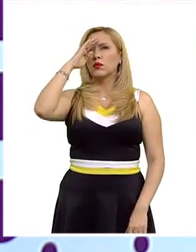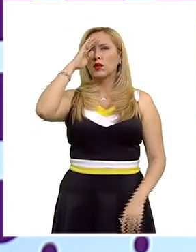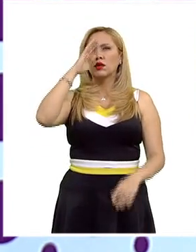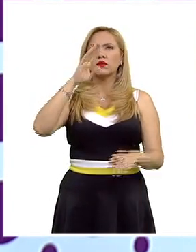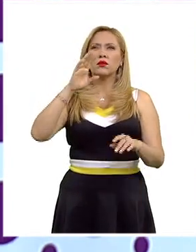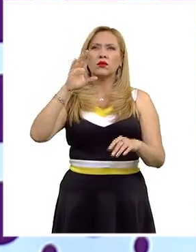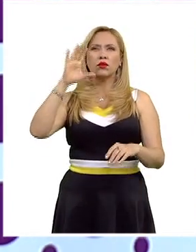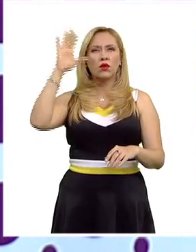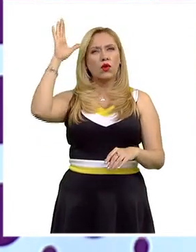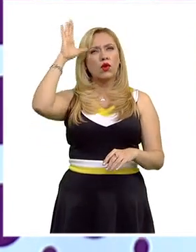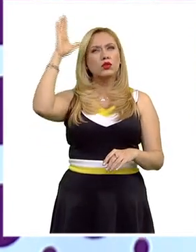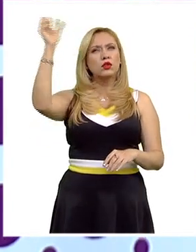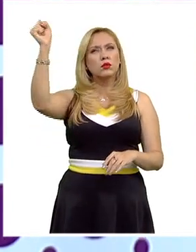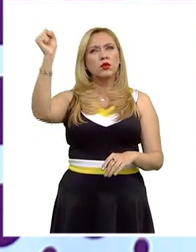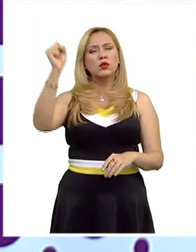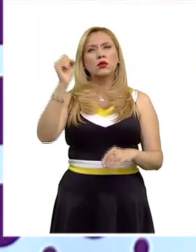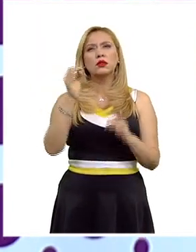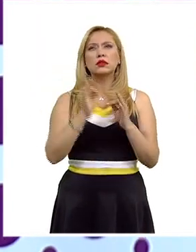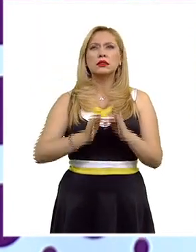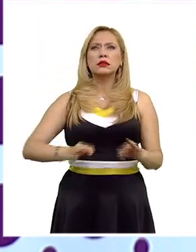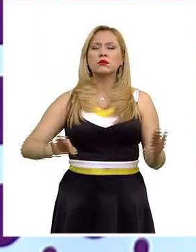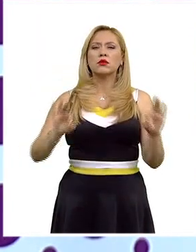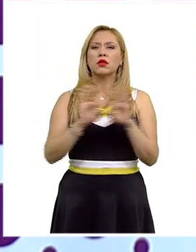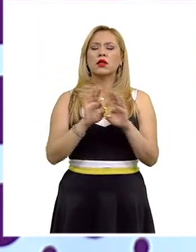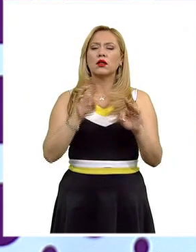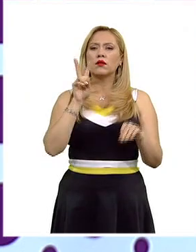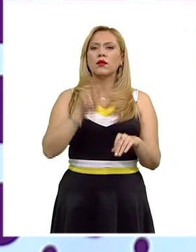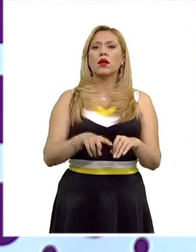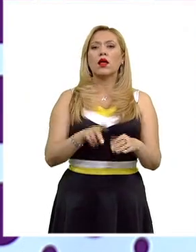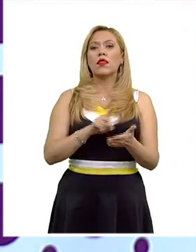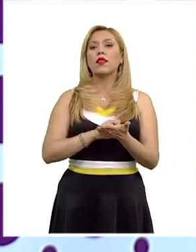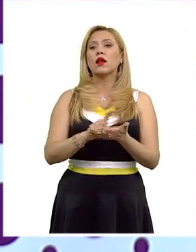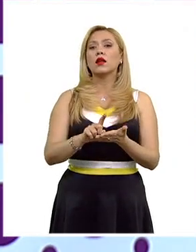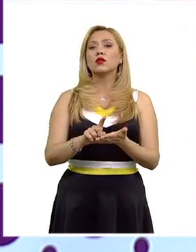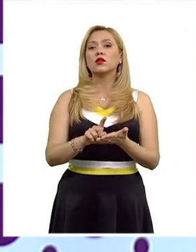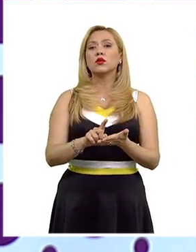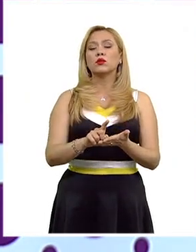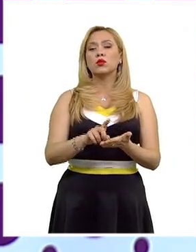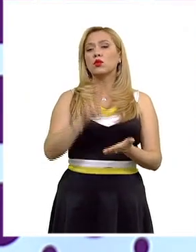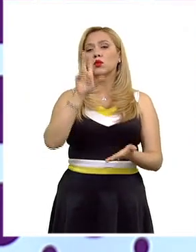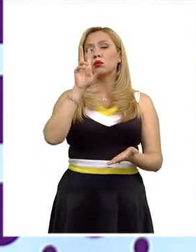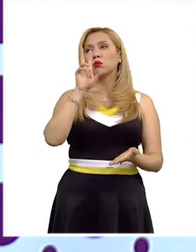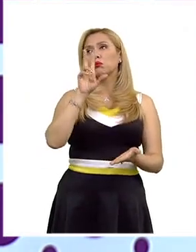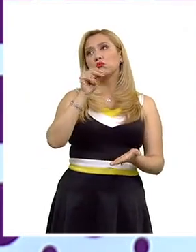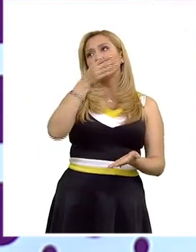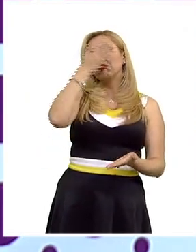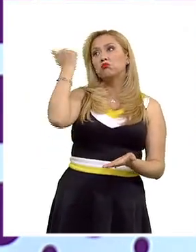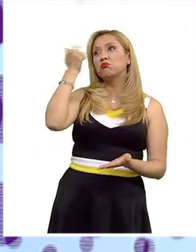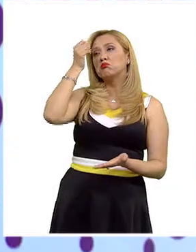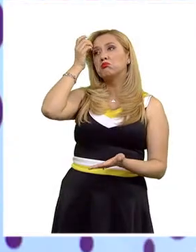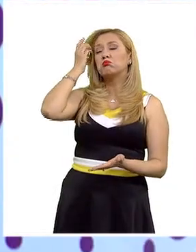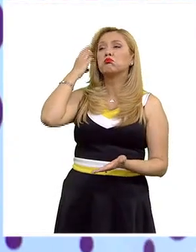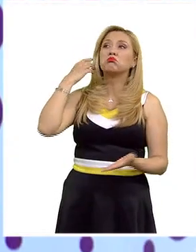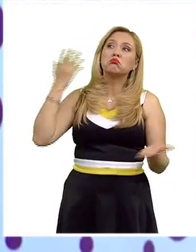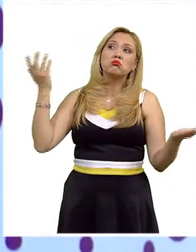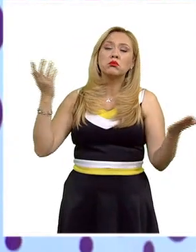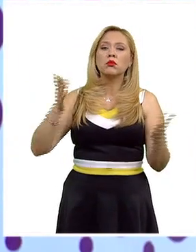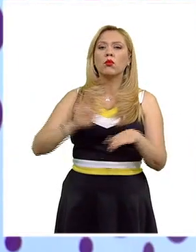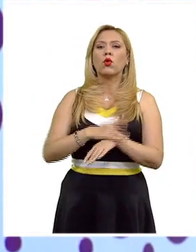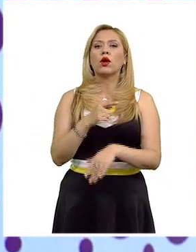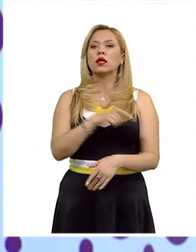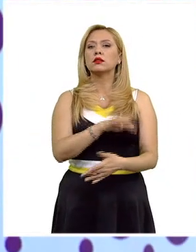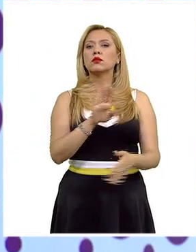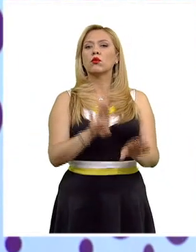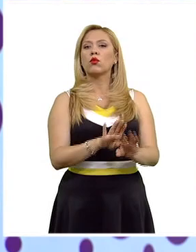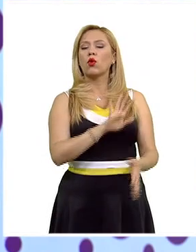que lo desarrolló Sheila McIntyre, que es el derecho a no saber. ¿Qué es esto del derecho a no saber, no? Tiene que ver con la complicidad, porque